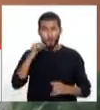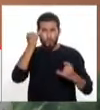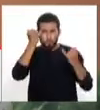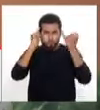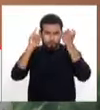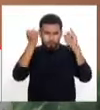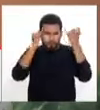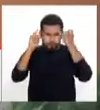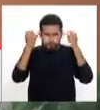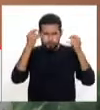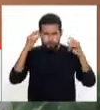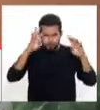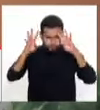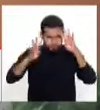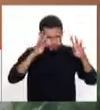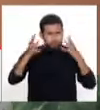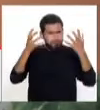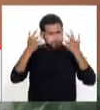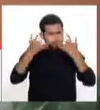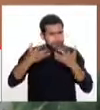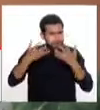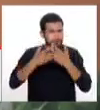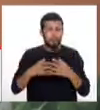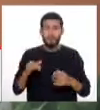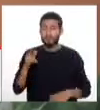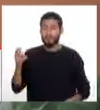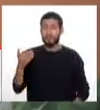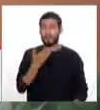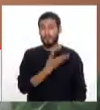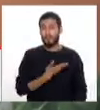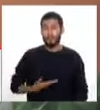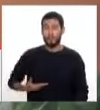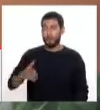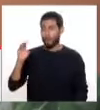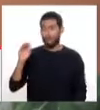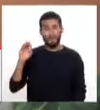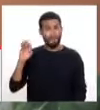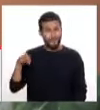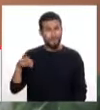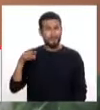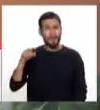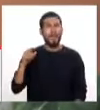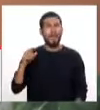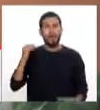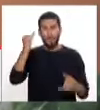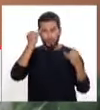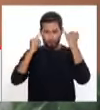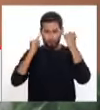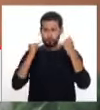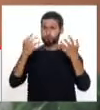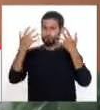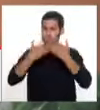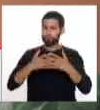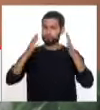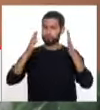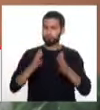emprendedoras y emprendedores, pero como dijo el presidente de la COFIEP, empresarias y empresarios.